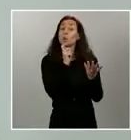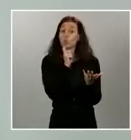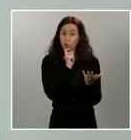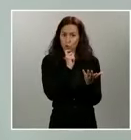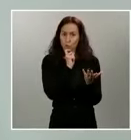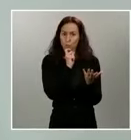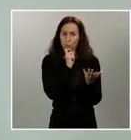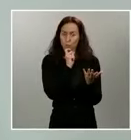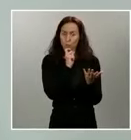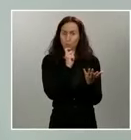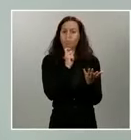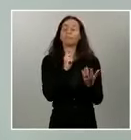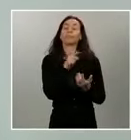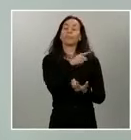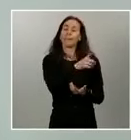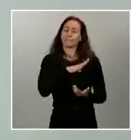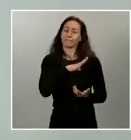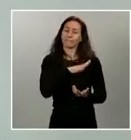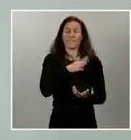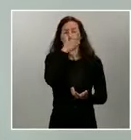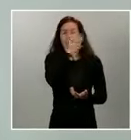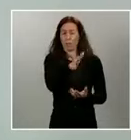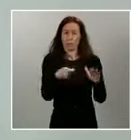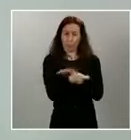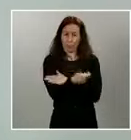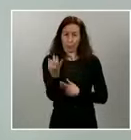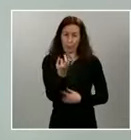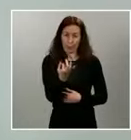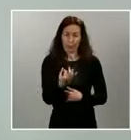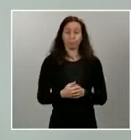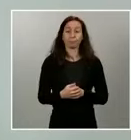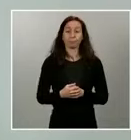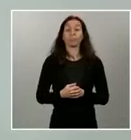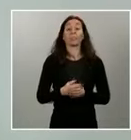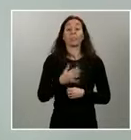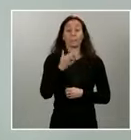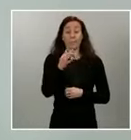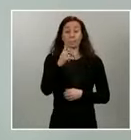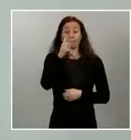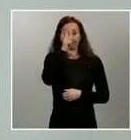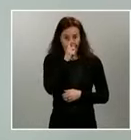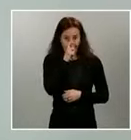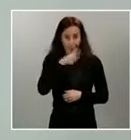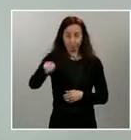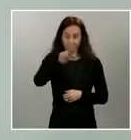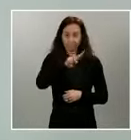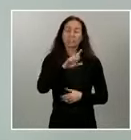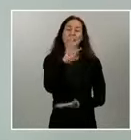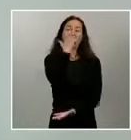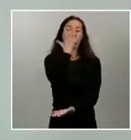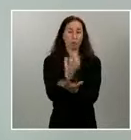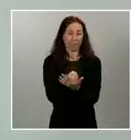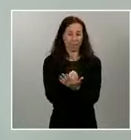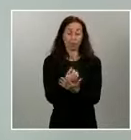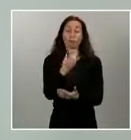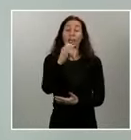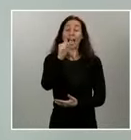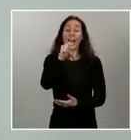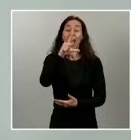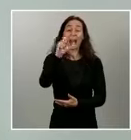tratos, que lo denuncien. Y les recuerdo que se ha creado en la aplicación AlertCops un botón llamado el